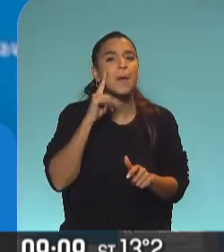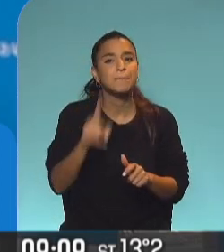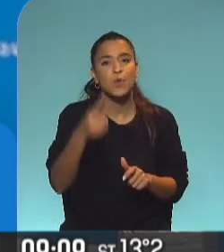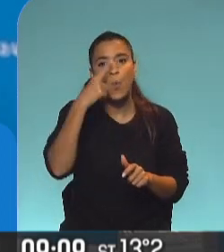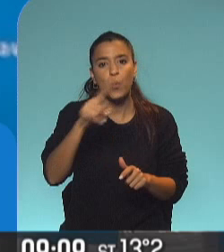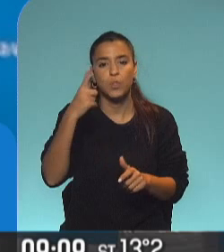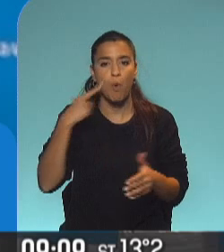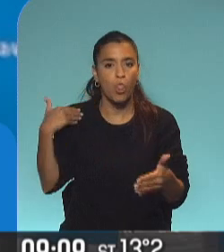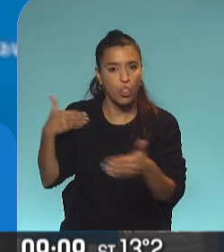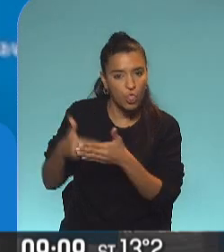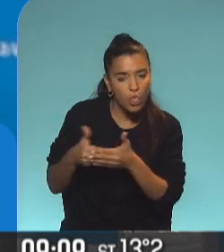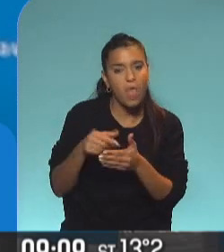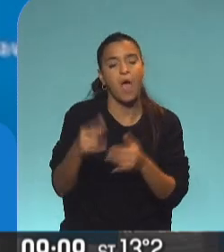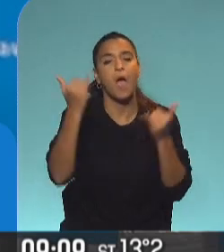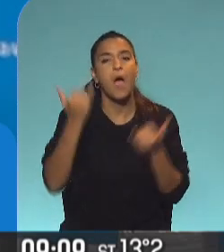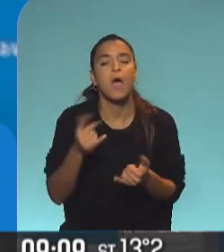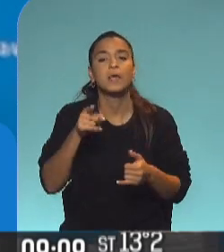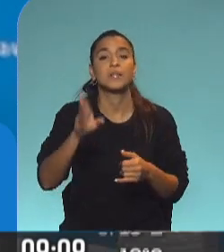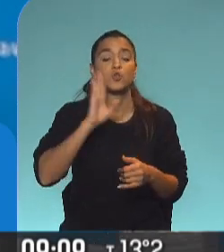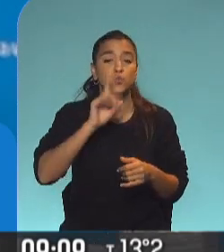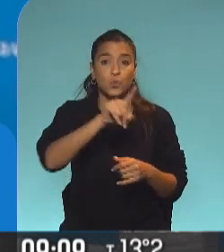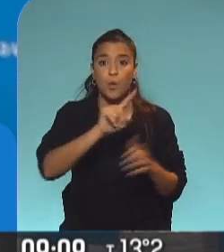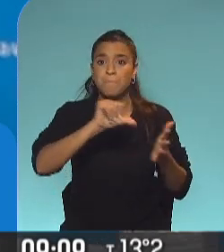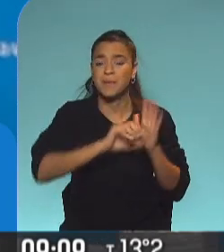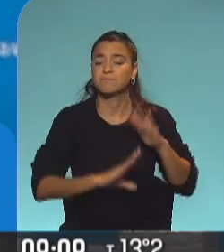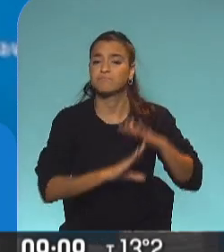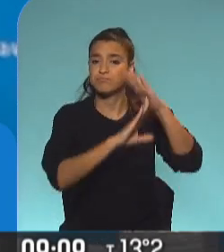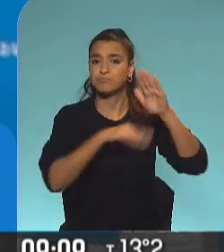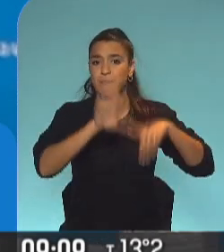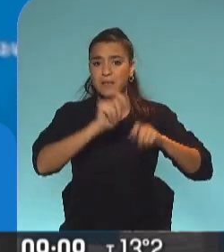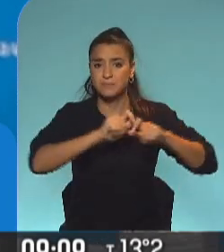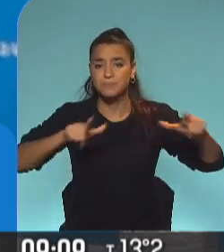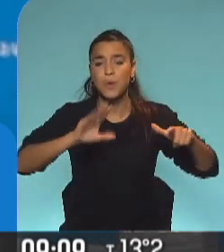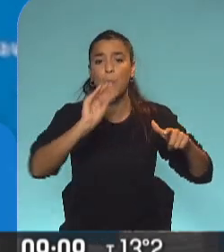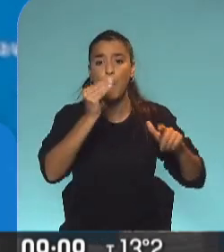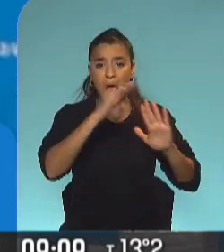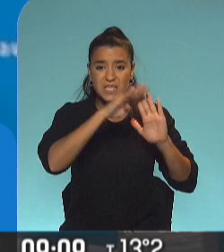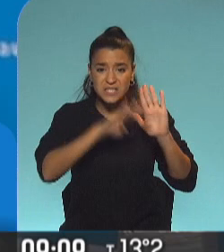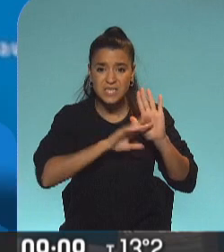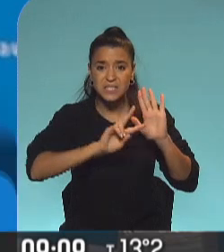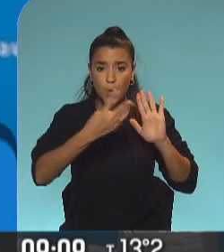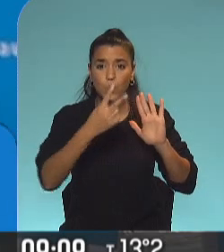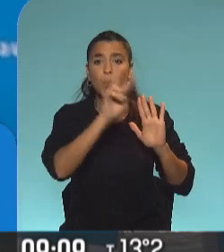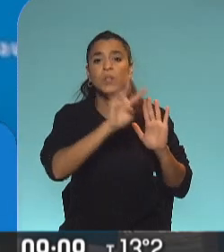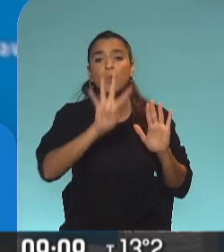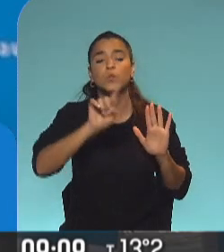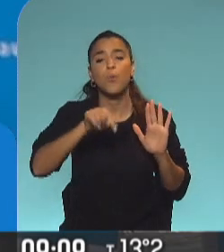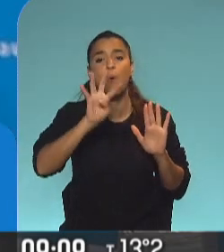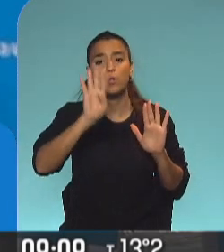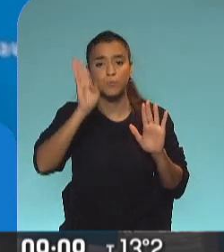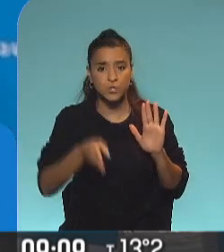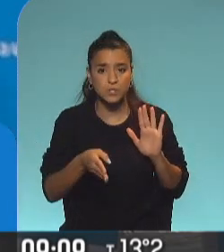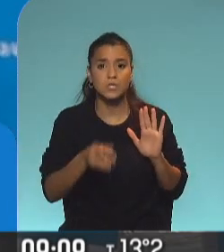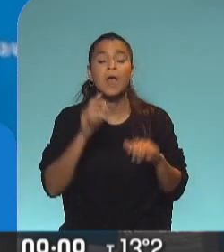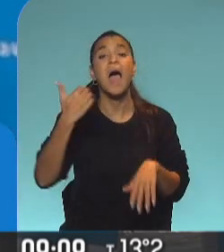últimas 24 horas, presenta a Estados Unidos como el país con mayor cantidad de casos, Brasil el segundo con un